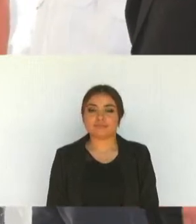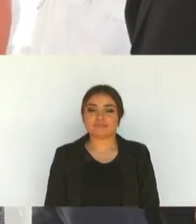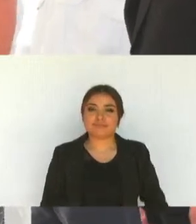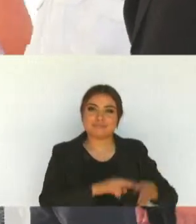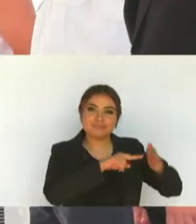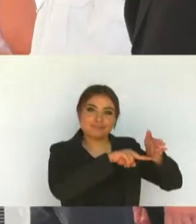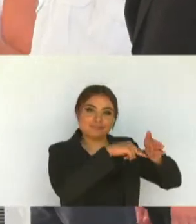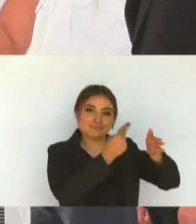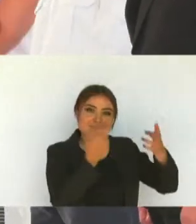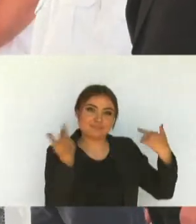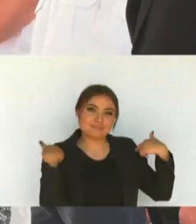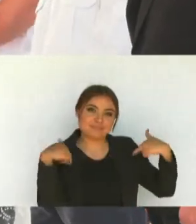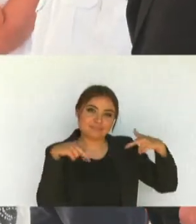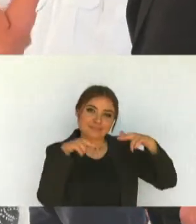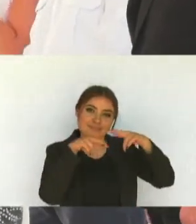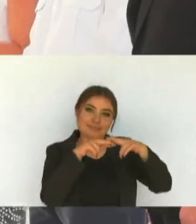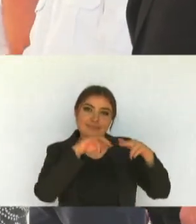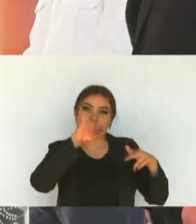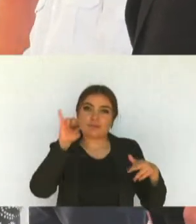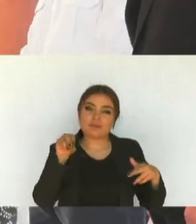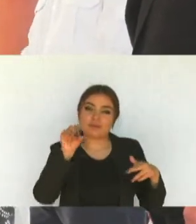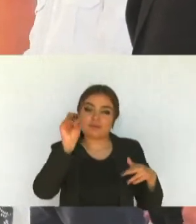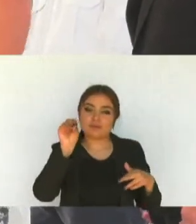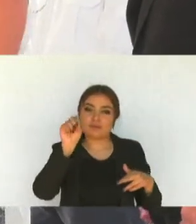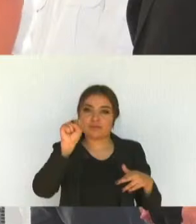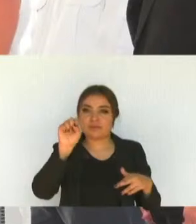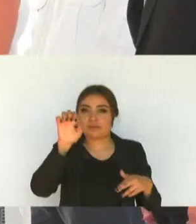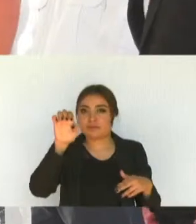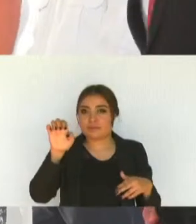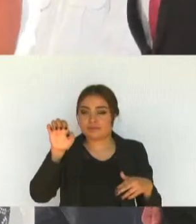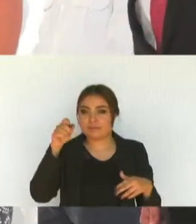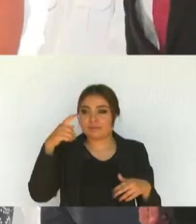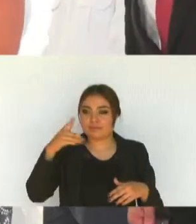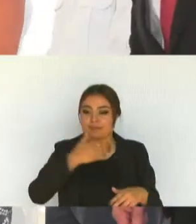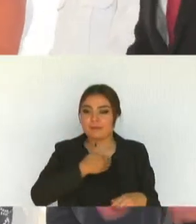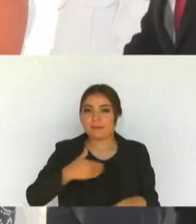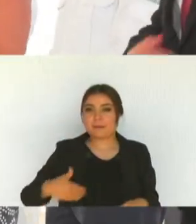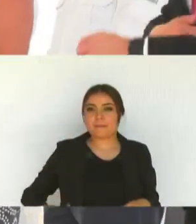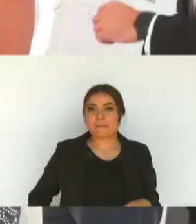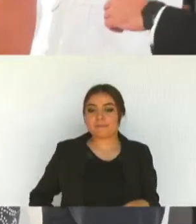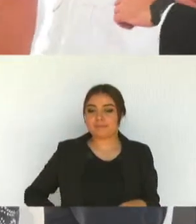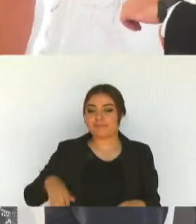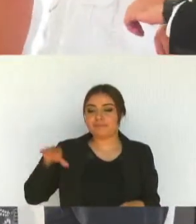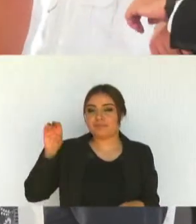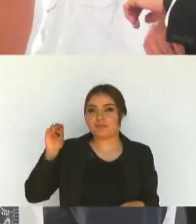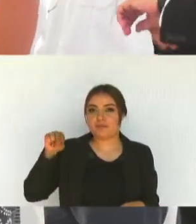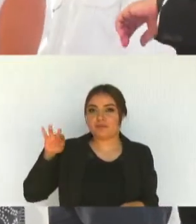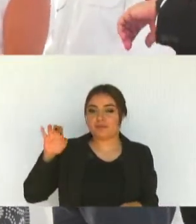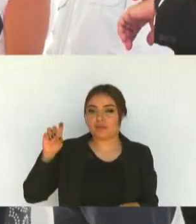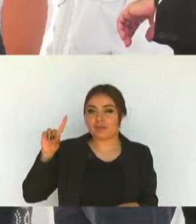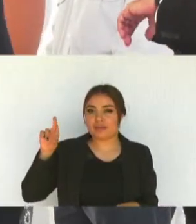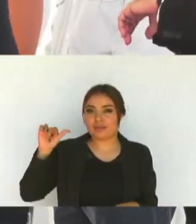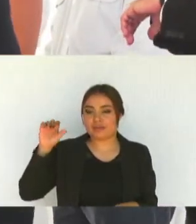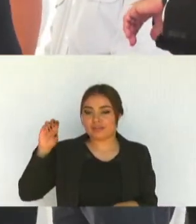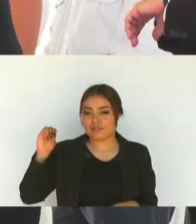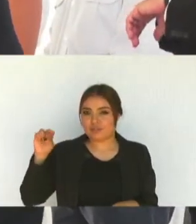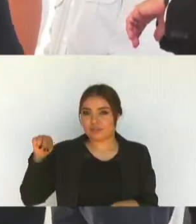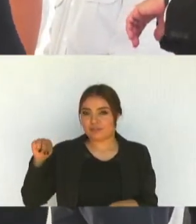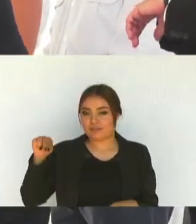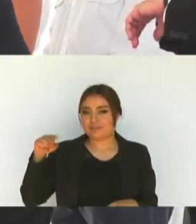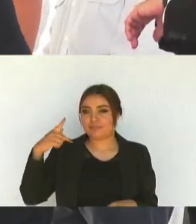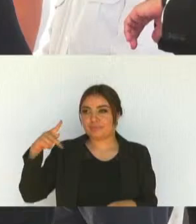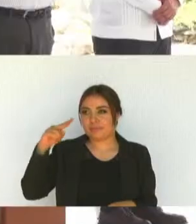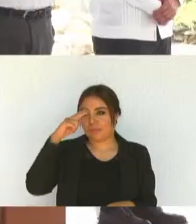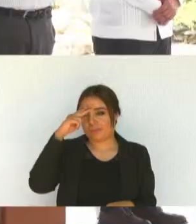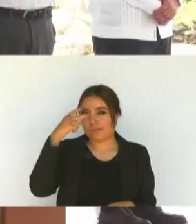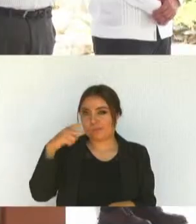Firma Maestro José Antonio Abugaber Andoni, presidente de Confederación de Cámaras Industriales de México.